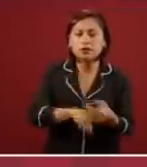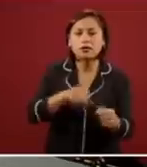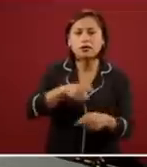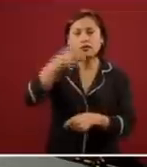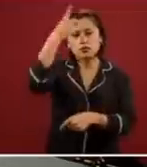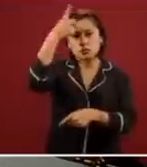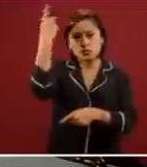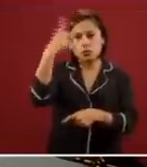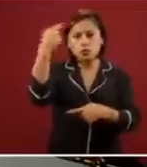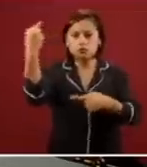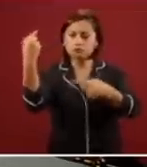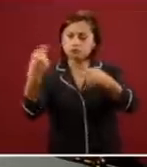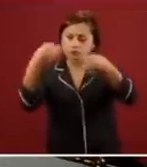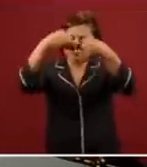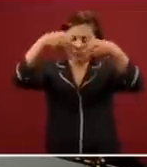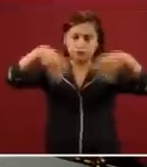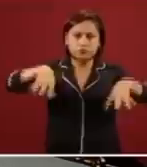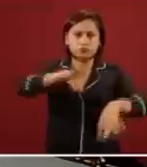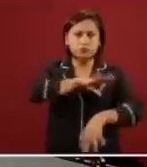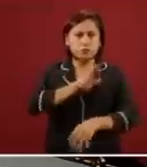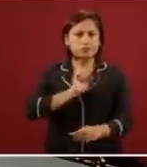social.